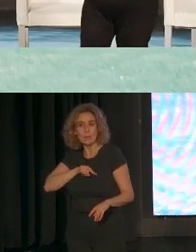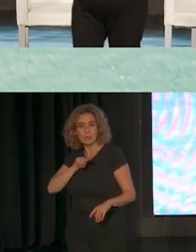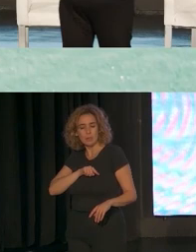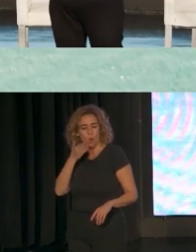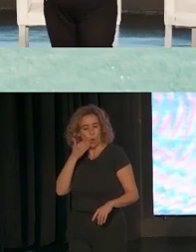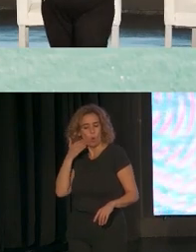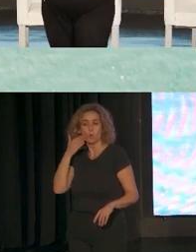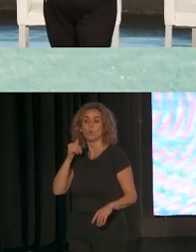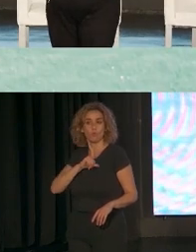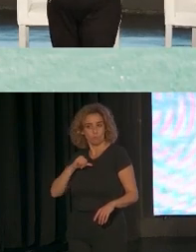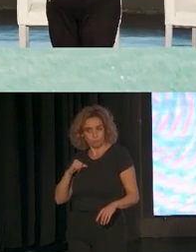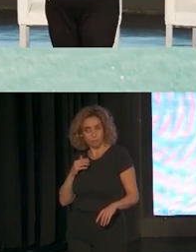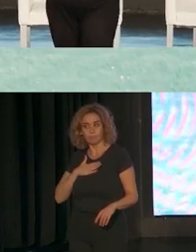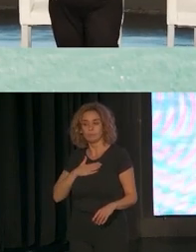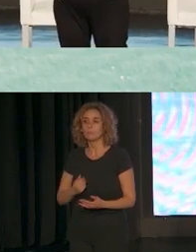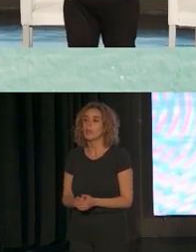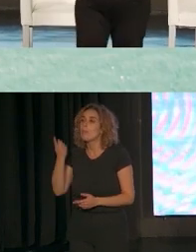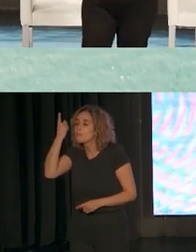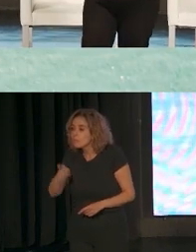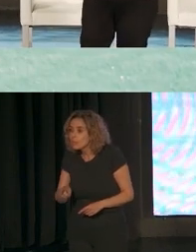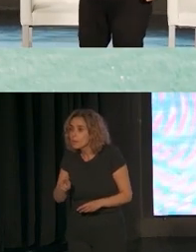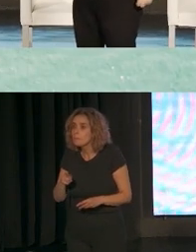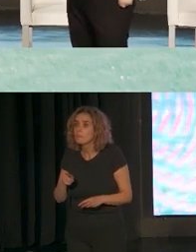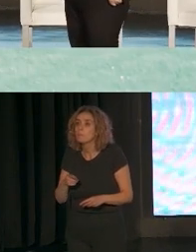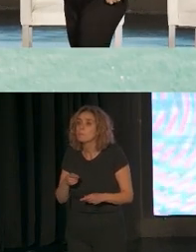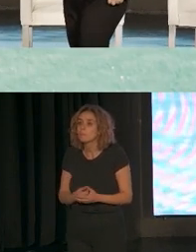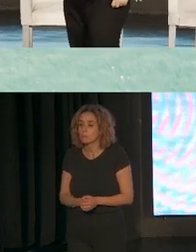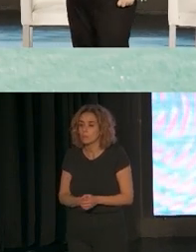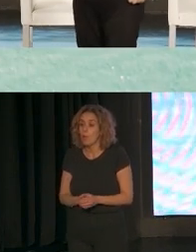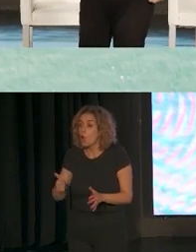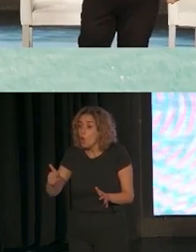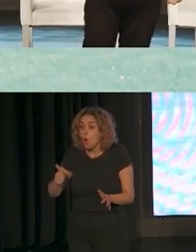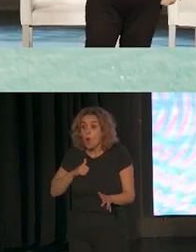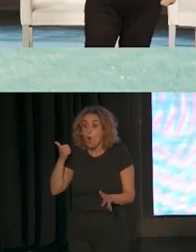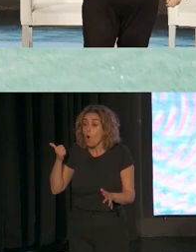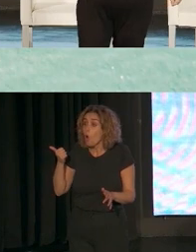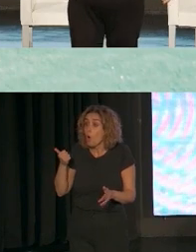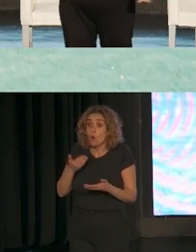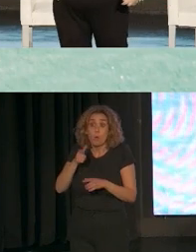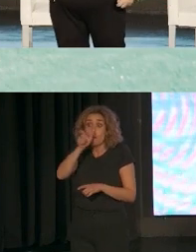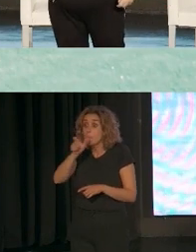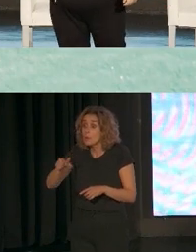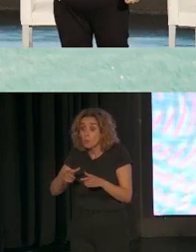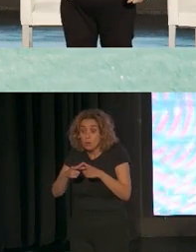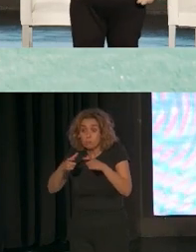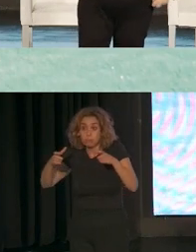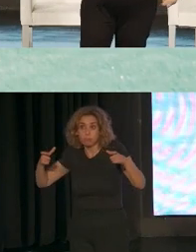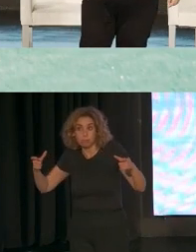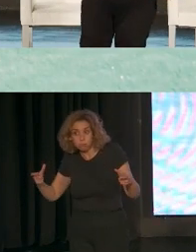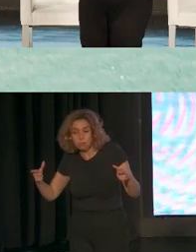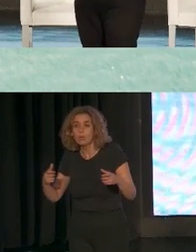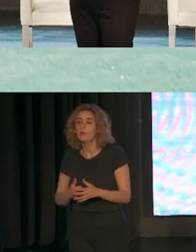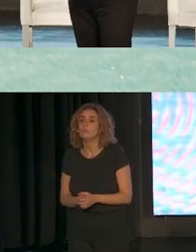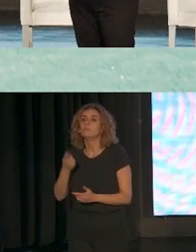orgullosos de nosotros mismos también aumenta las las oportunidades de todas las personas y